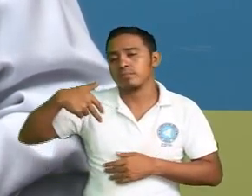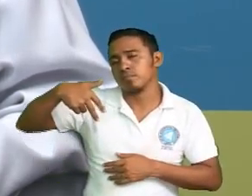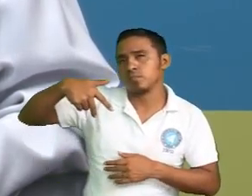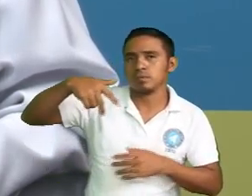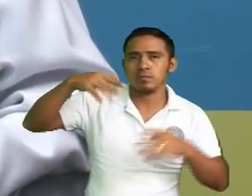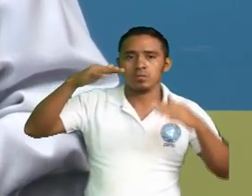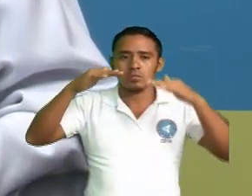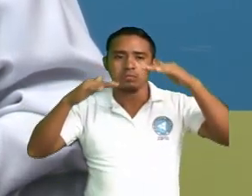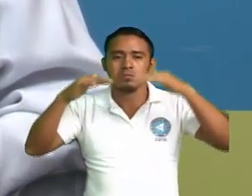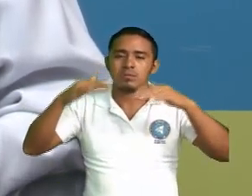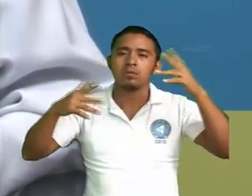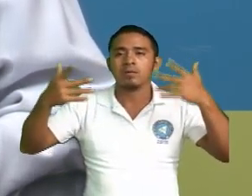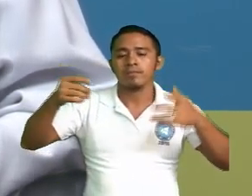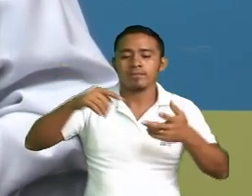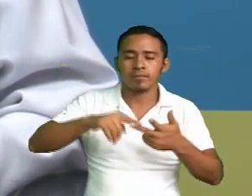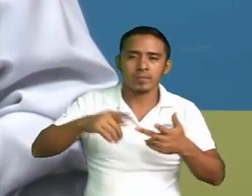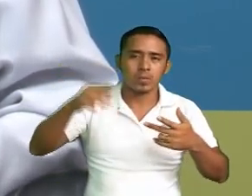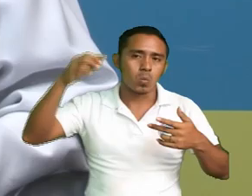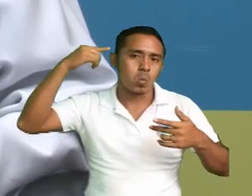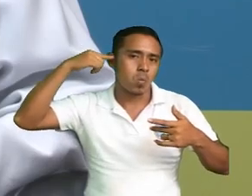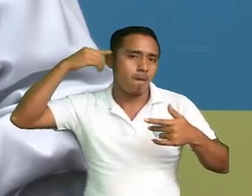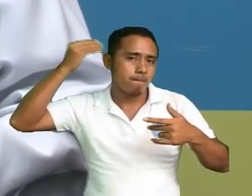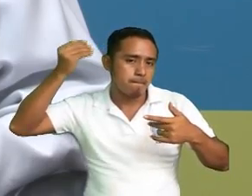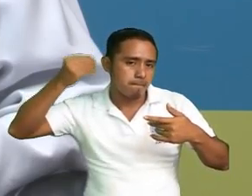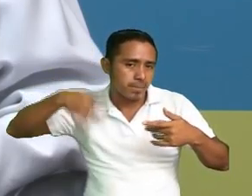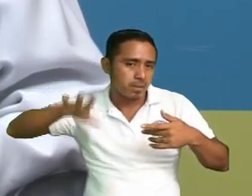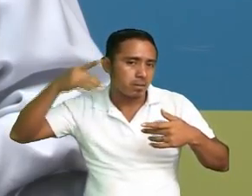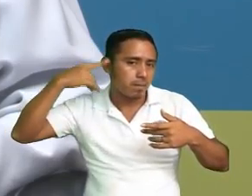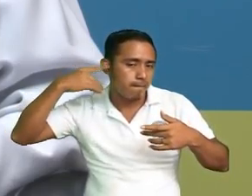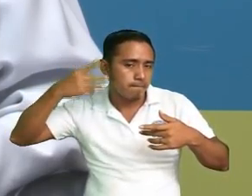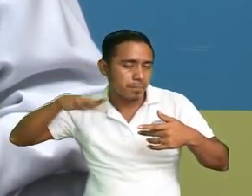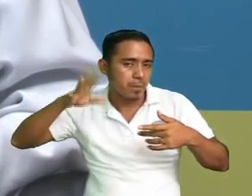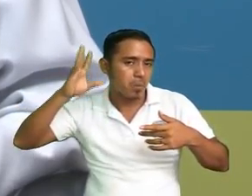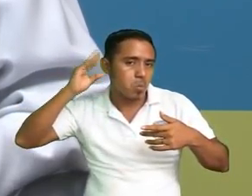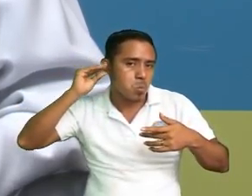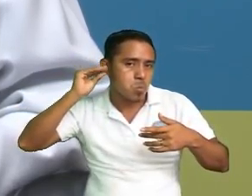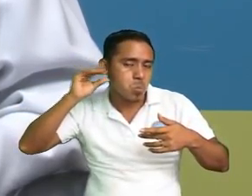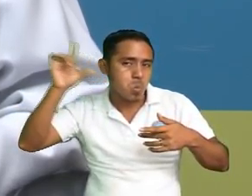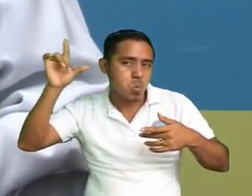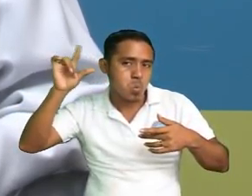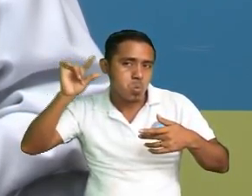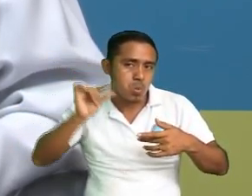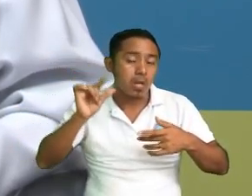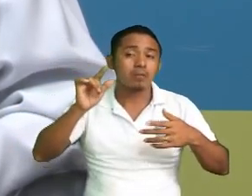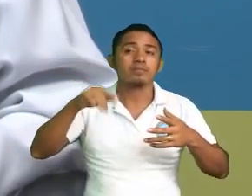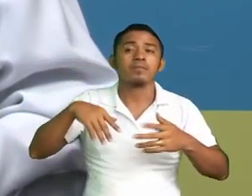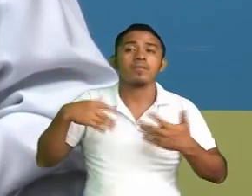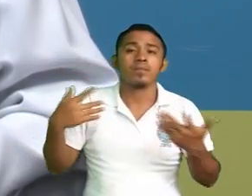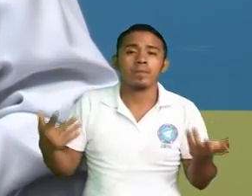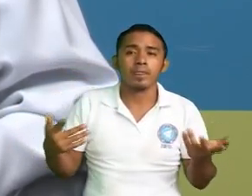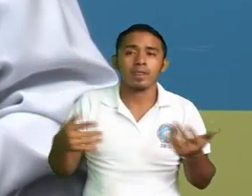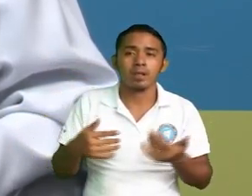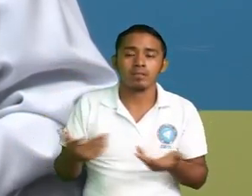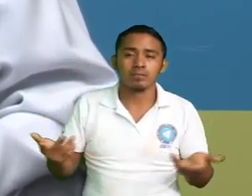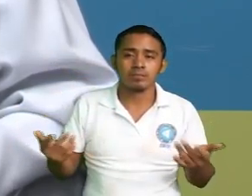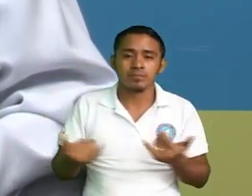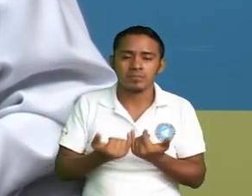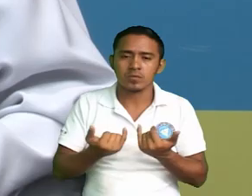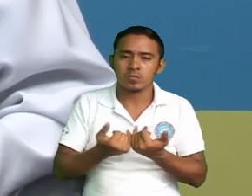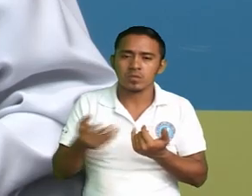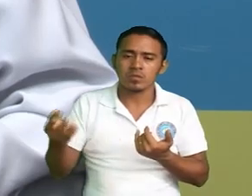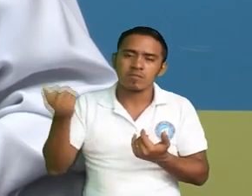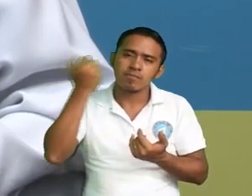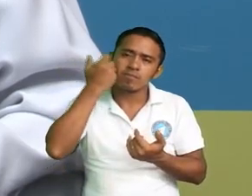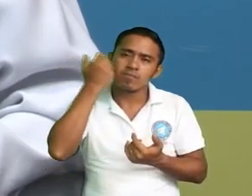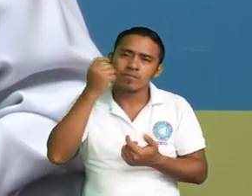pierde la audición y tiene síntomas sépticos, es decir, tiene síntomas de